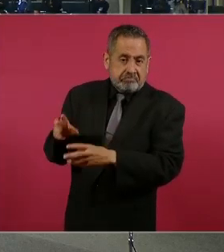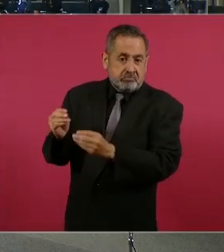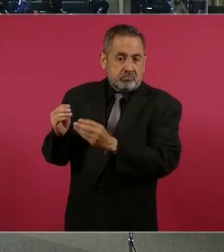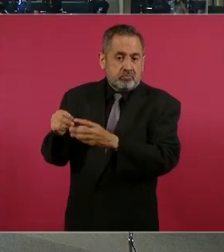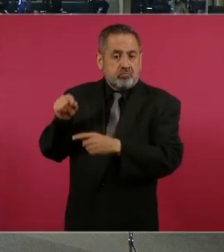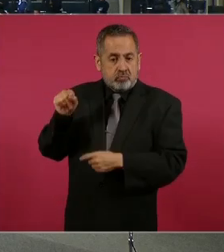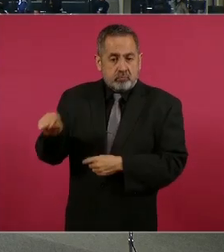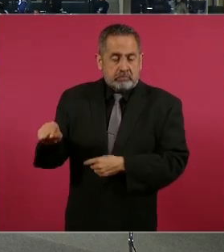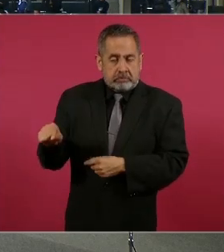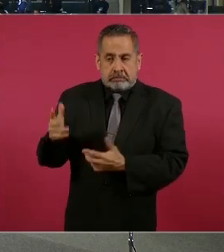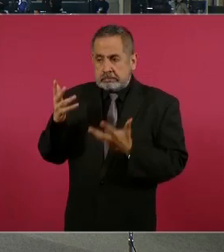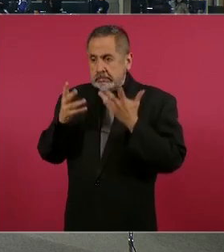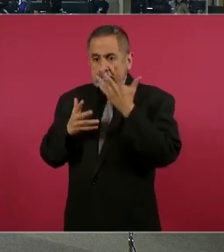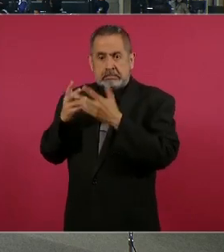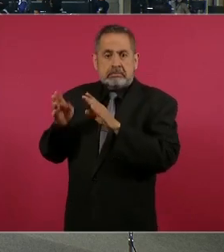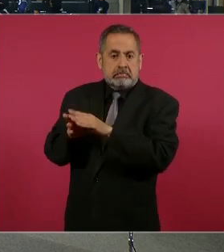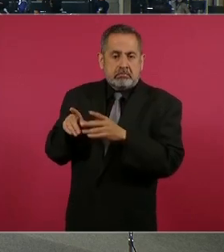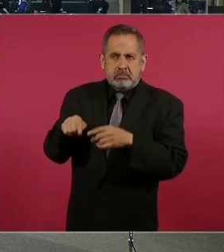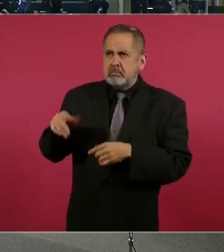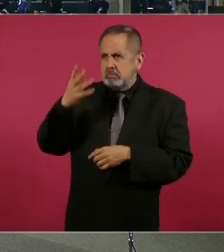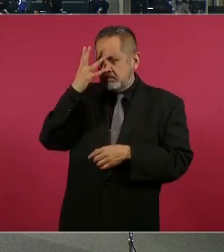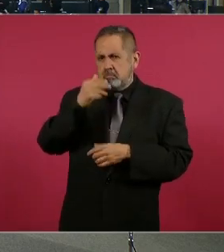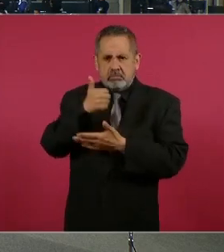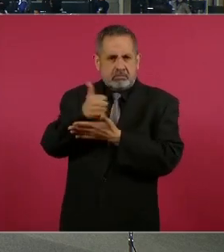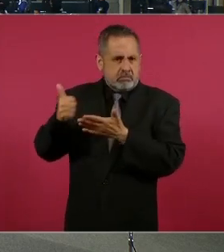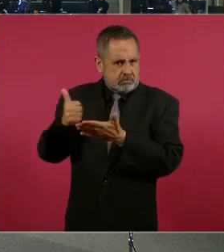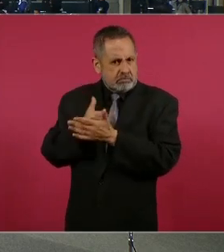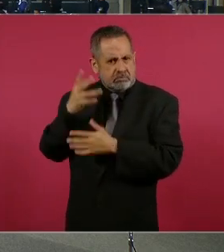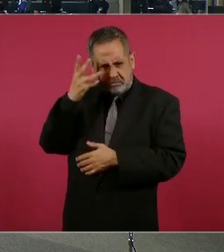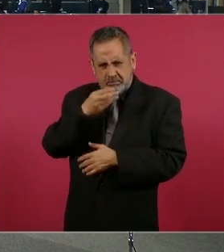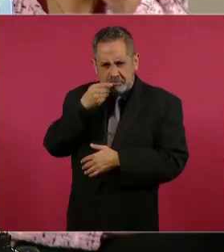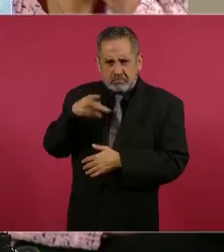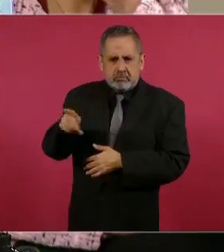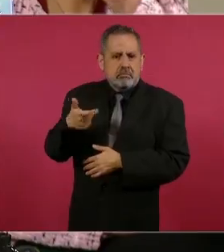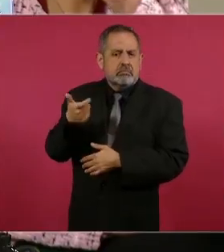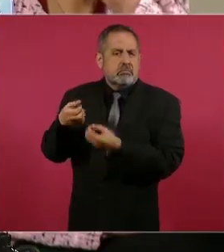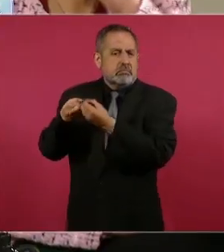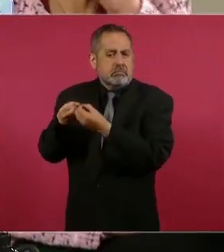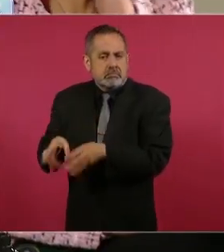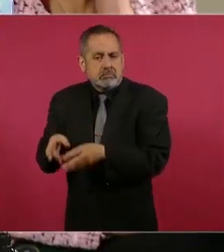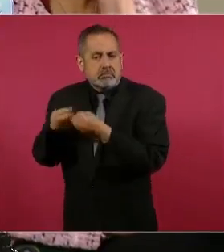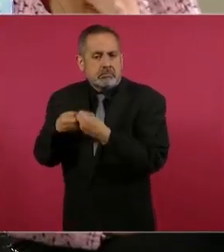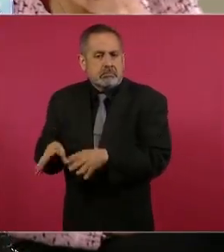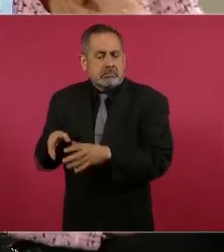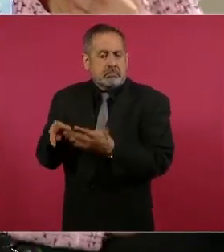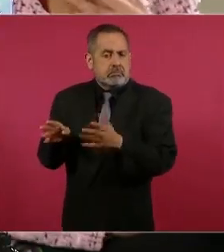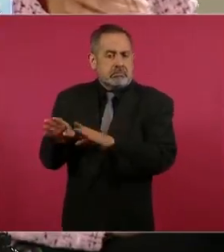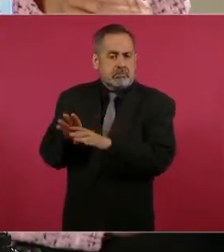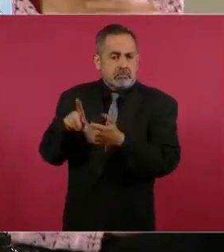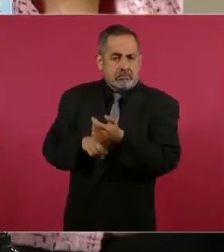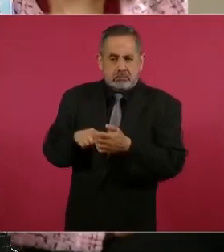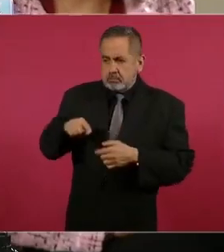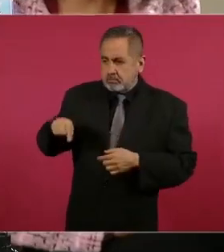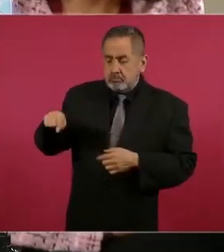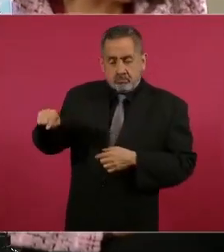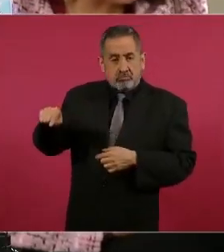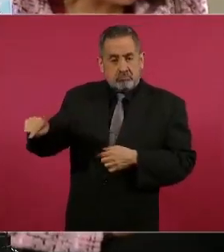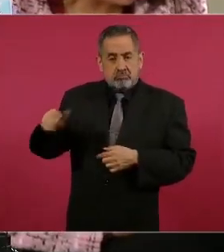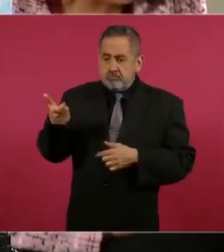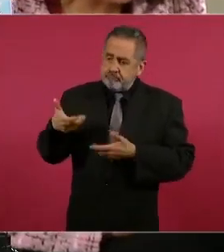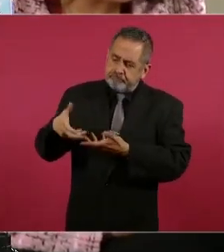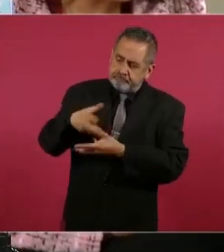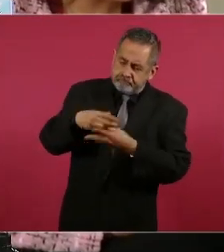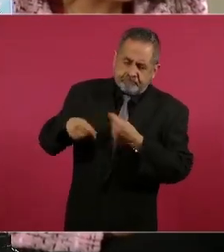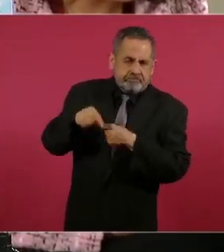que le hacen tener una ciudad maravillosa y que lo utilizan para generar ejercicio, lugares donde la gente